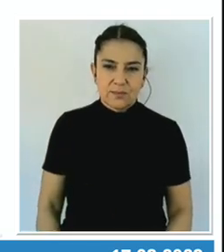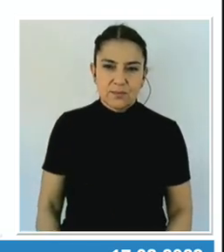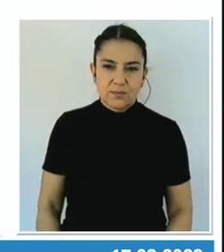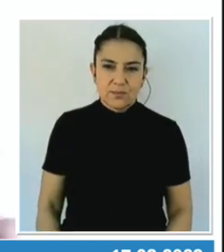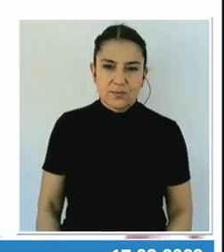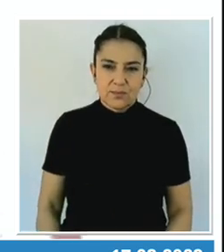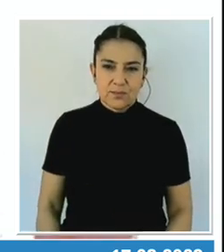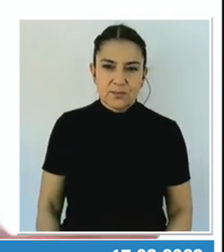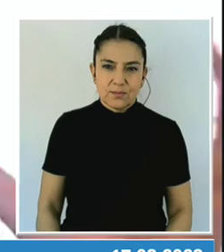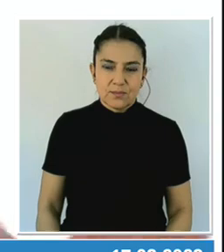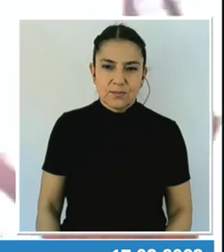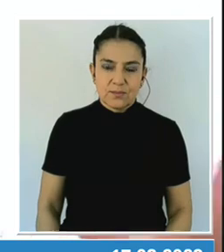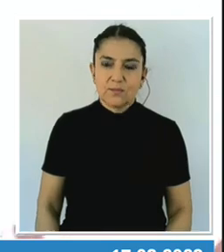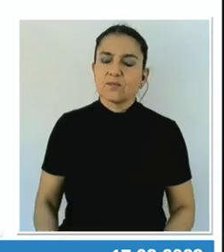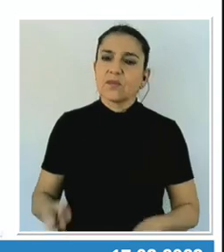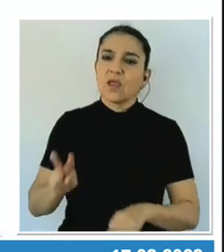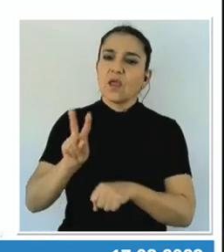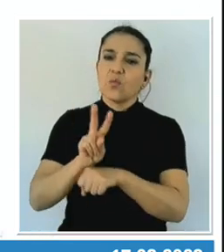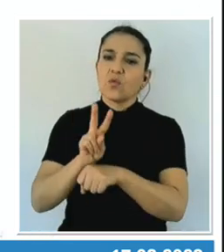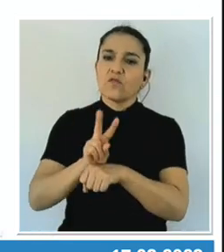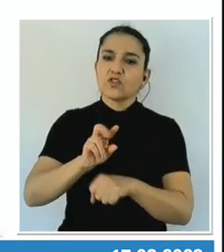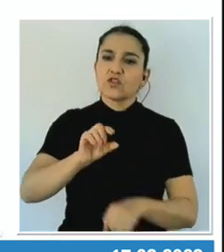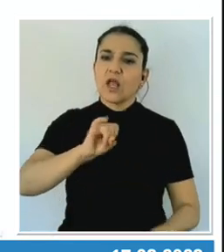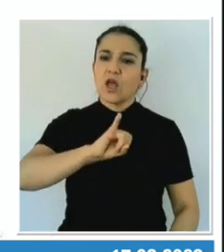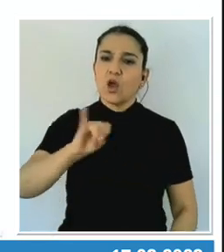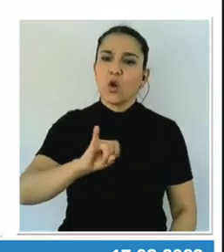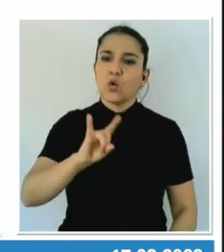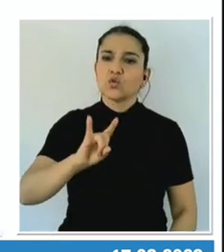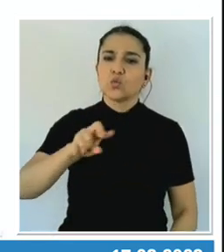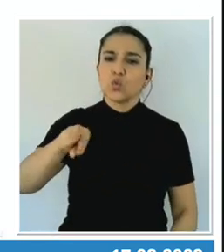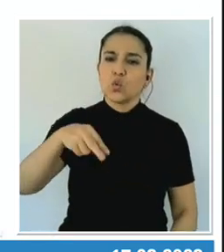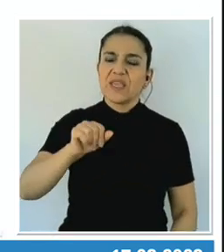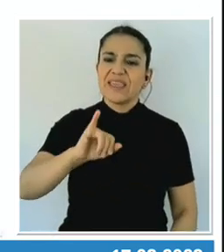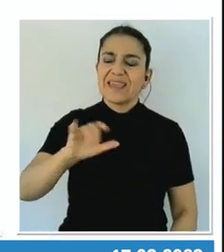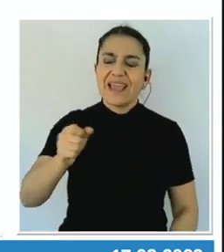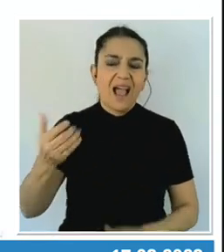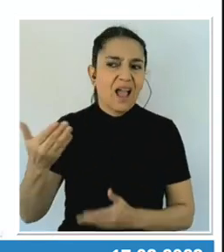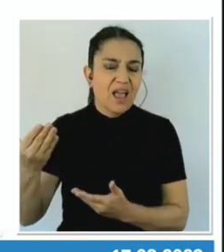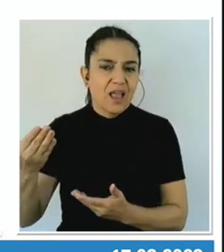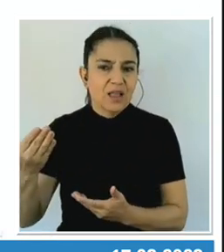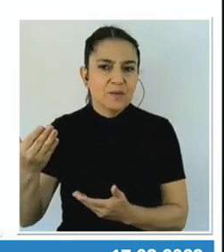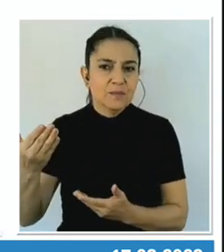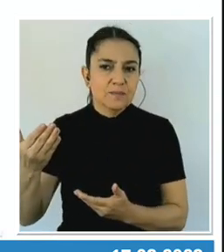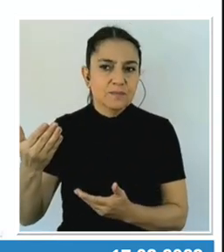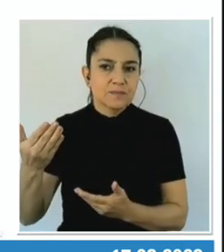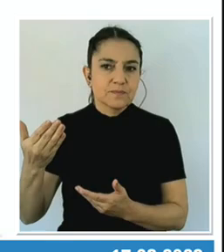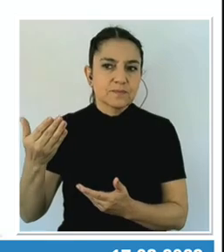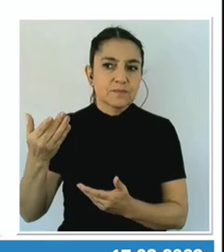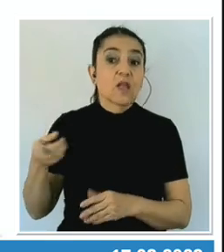Profesora Zúñiga. Que se dedican precisamente al constitucionalismo de género,